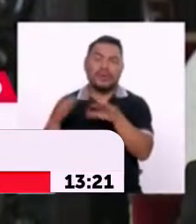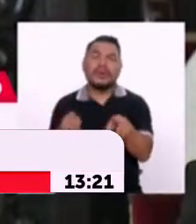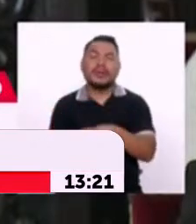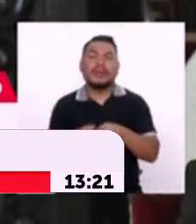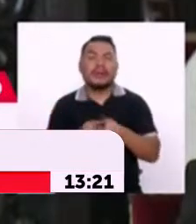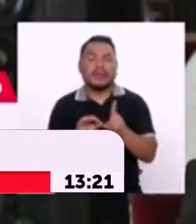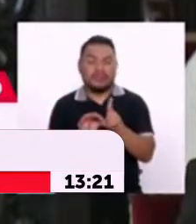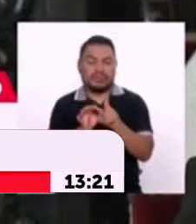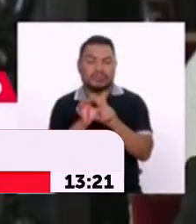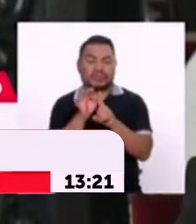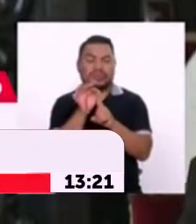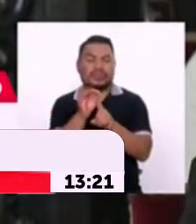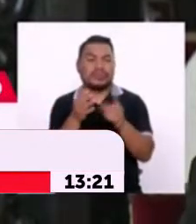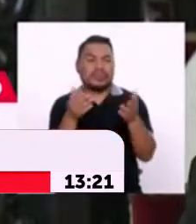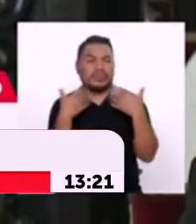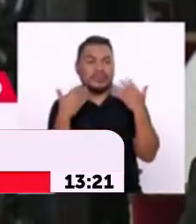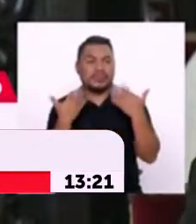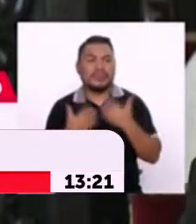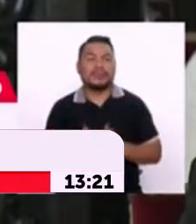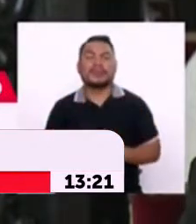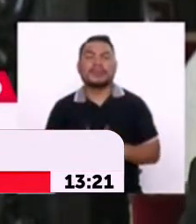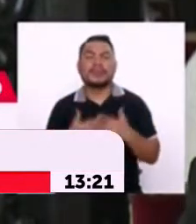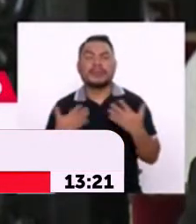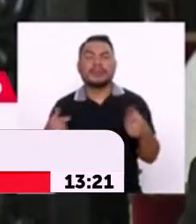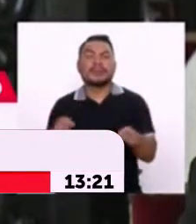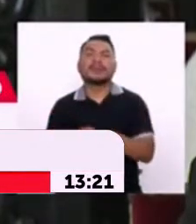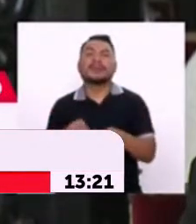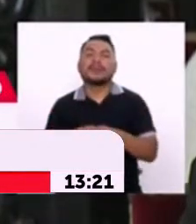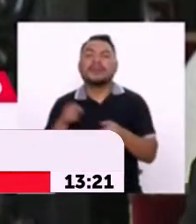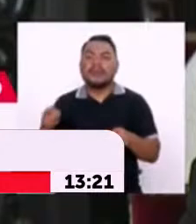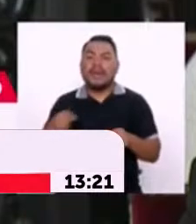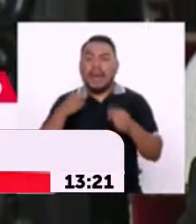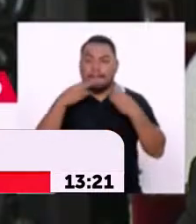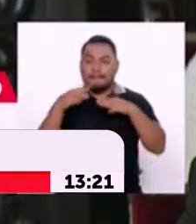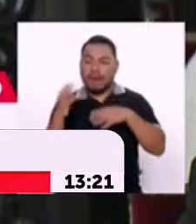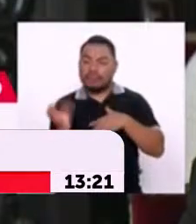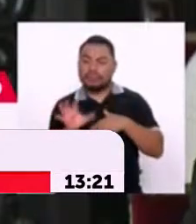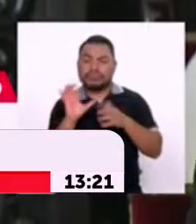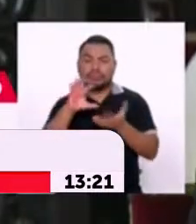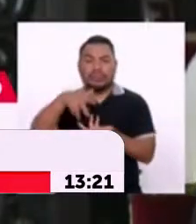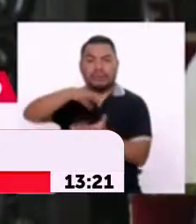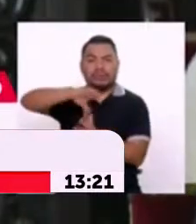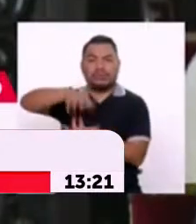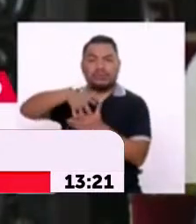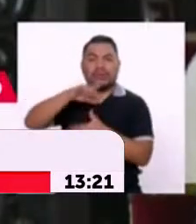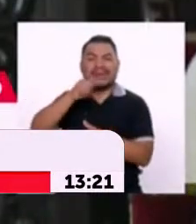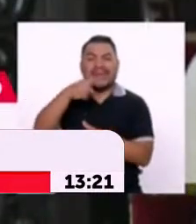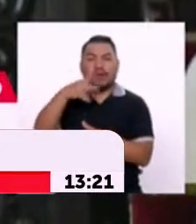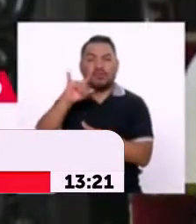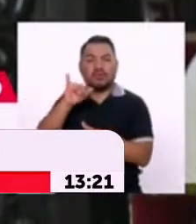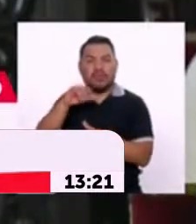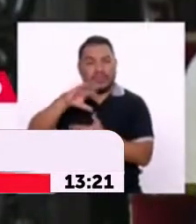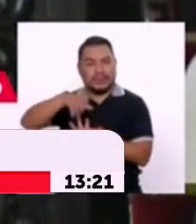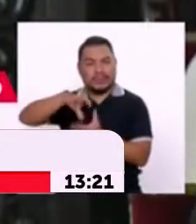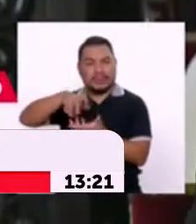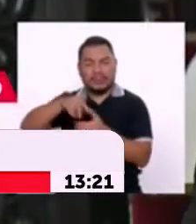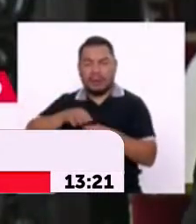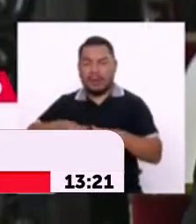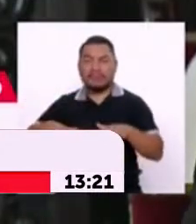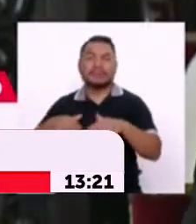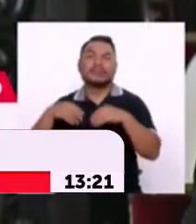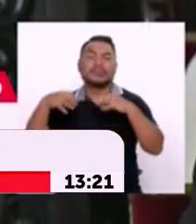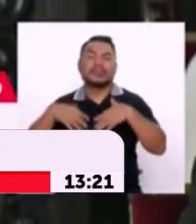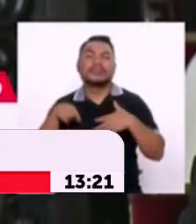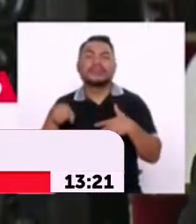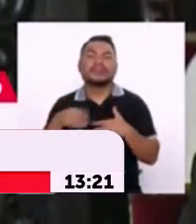como las altas temperaturas, como el ciclón Yaku, como regiones que por